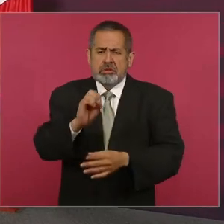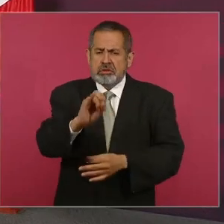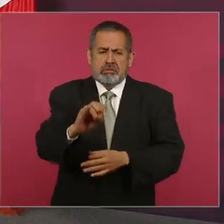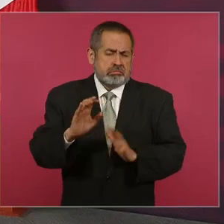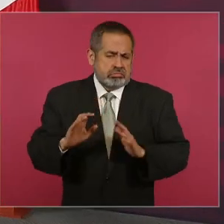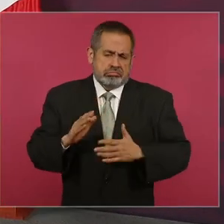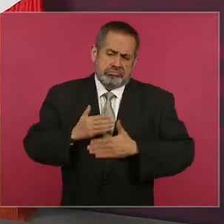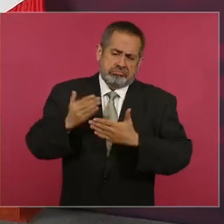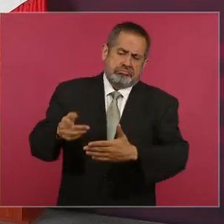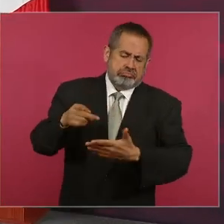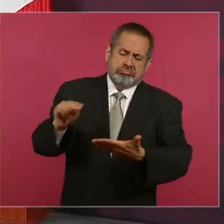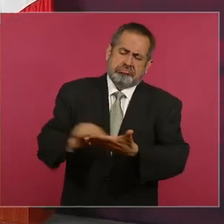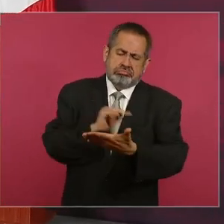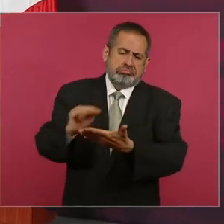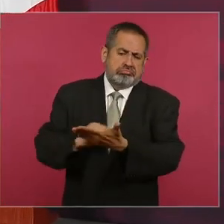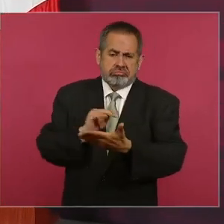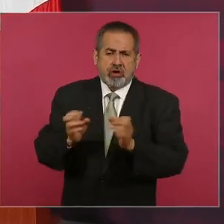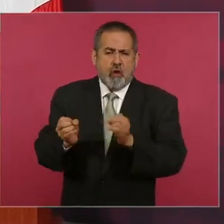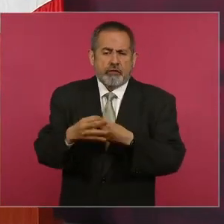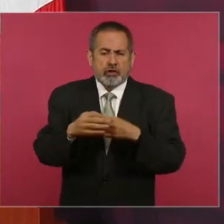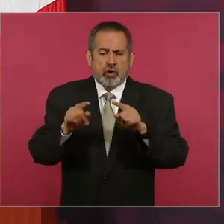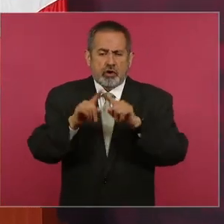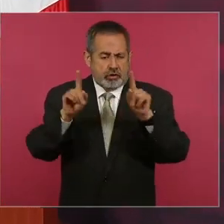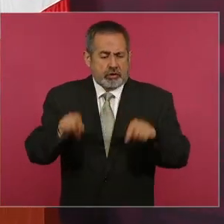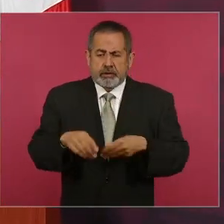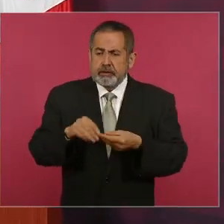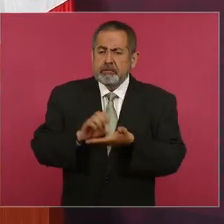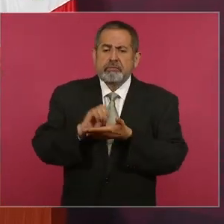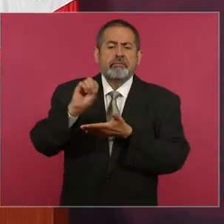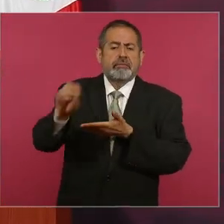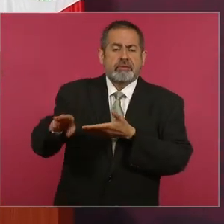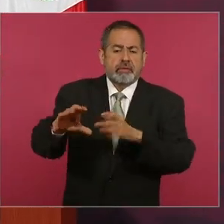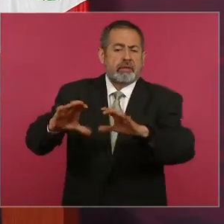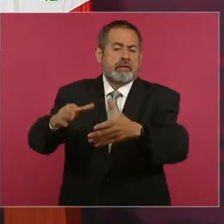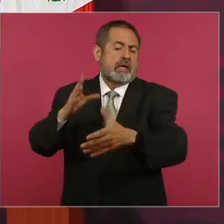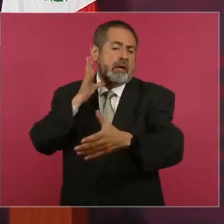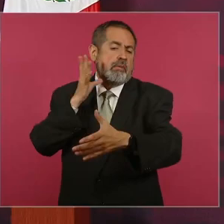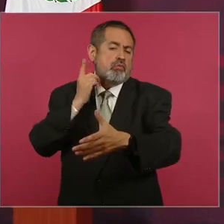los oficios que se envían al Congreso.